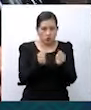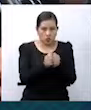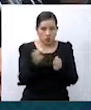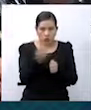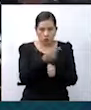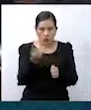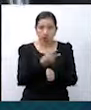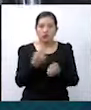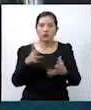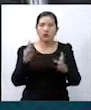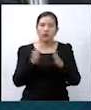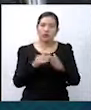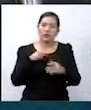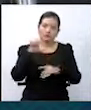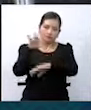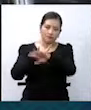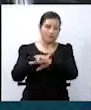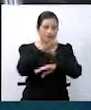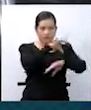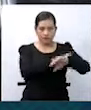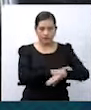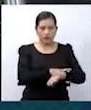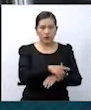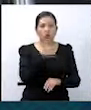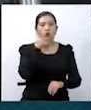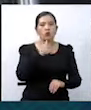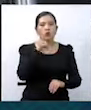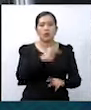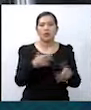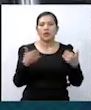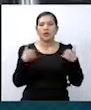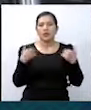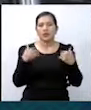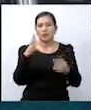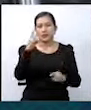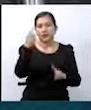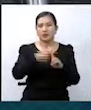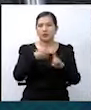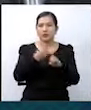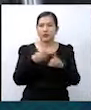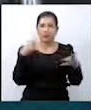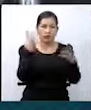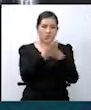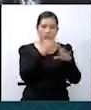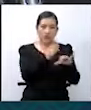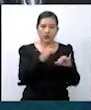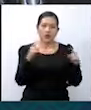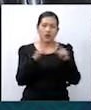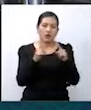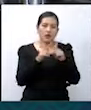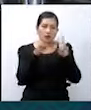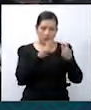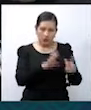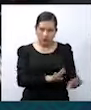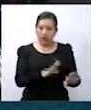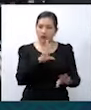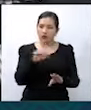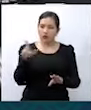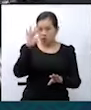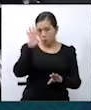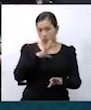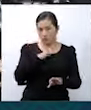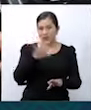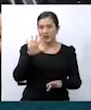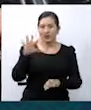personas han sido cauteladas. La señora Zenobia tiene 6 meses de pena privativa de libertad mientras se desarrolla el proceso y el